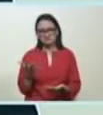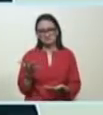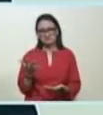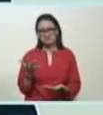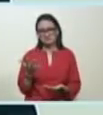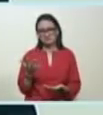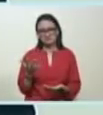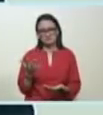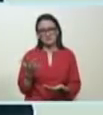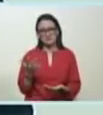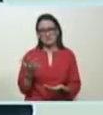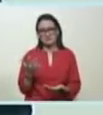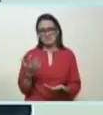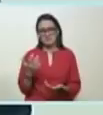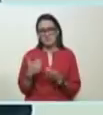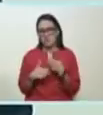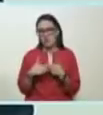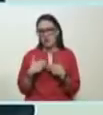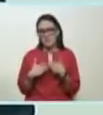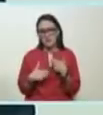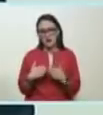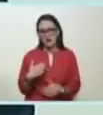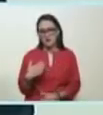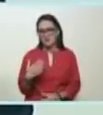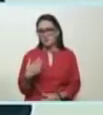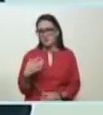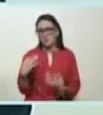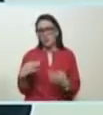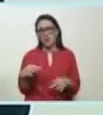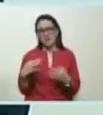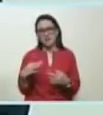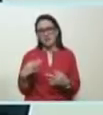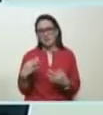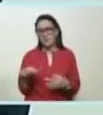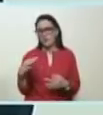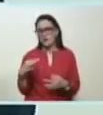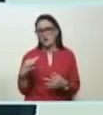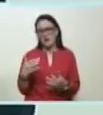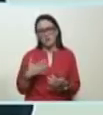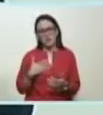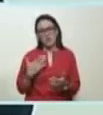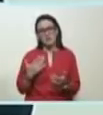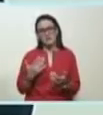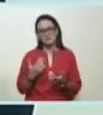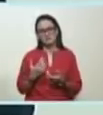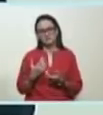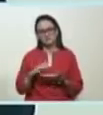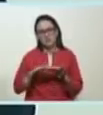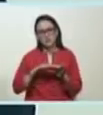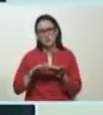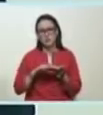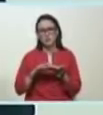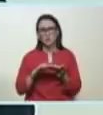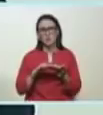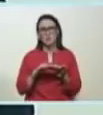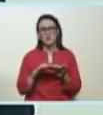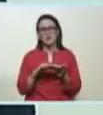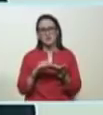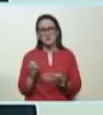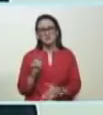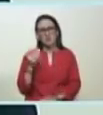cualquier reto, cualquier desafío, que Venezuela tiene la madurez democrática,